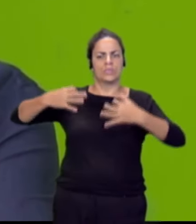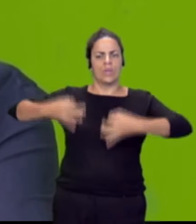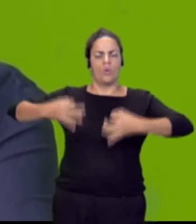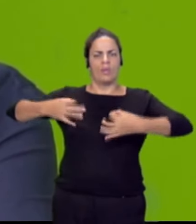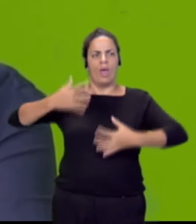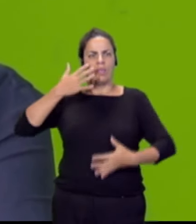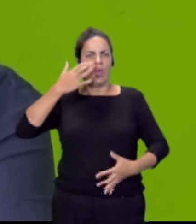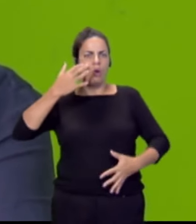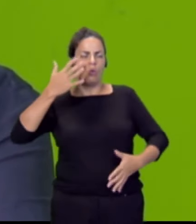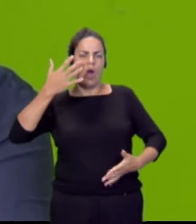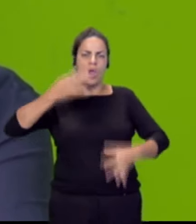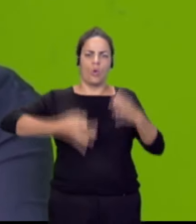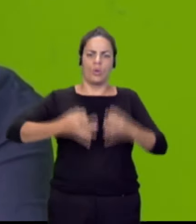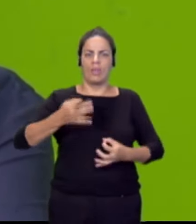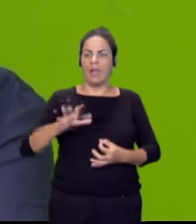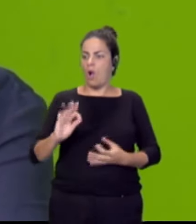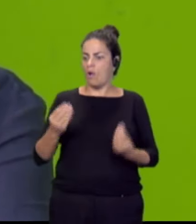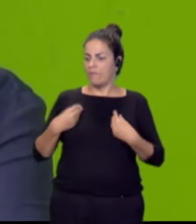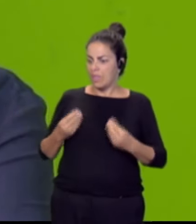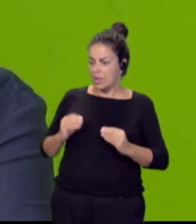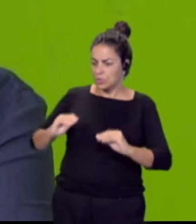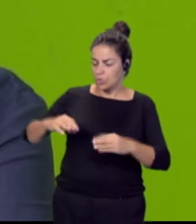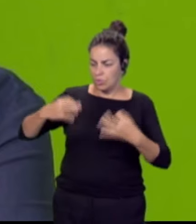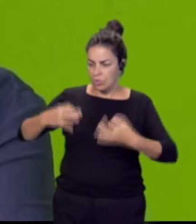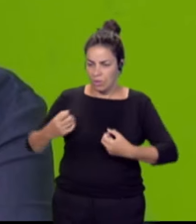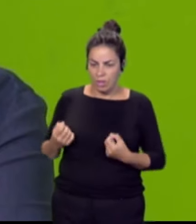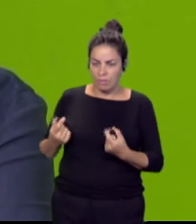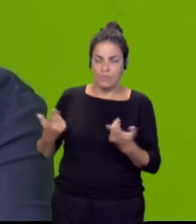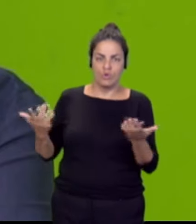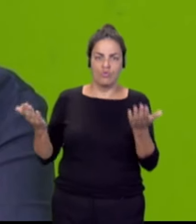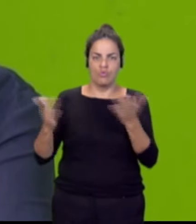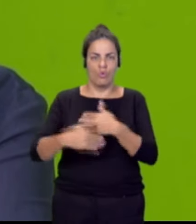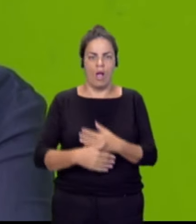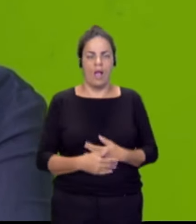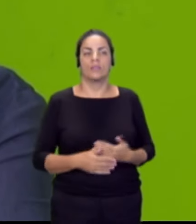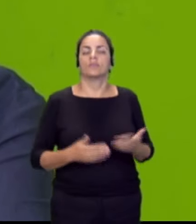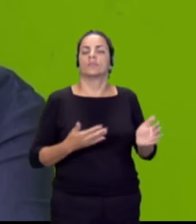jurídica o la propia vida, ¿no? Por tanto, yo creo que tienen que